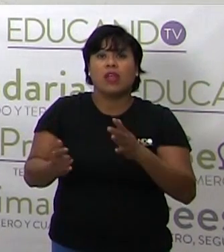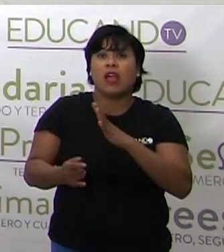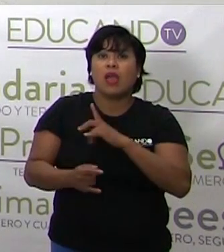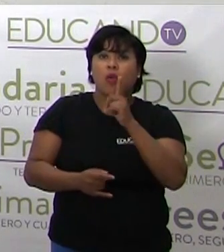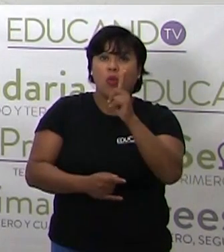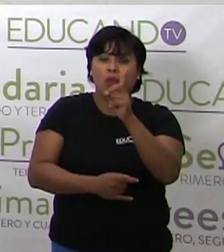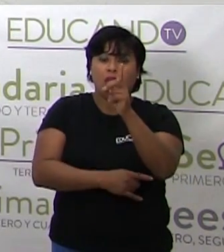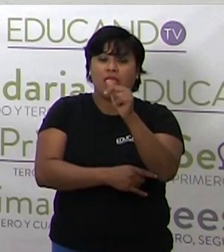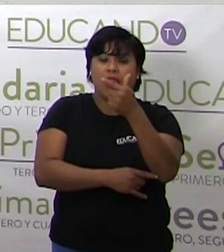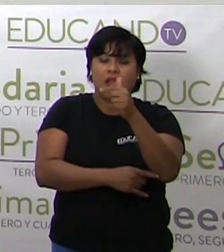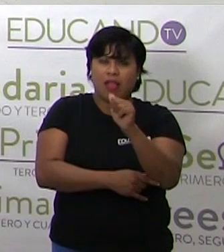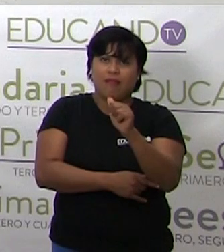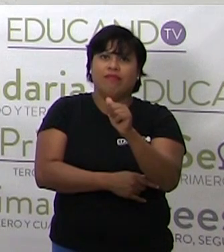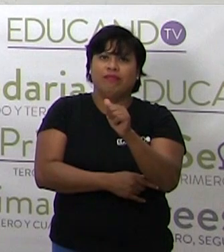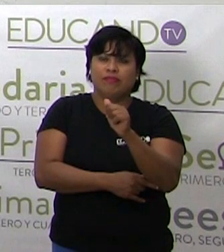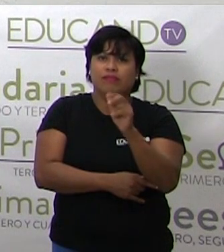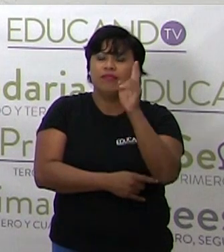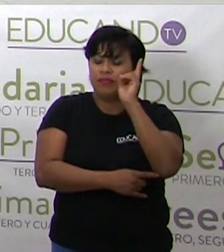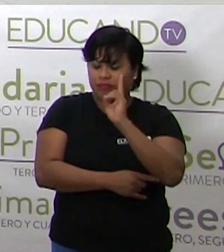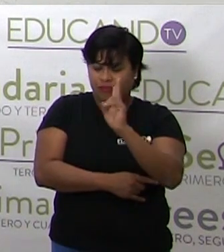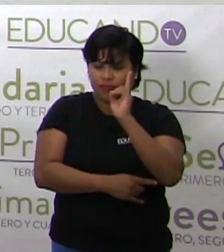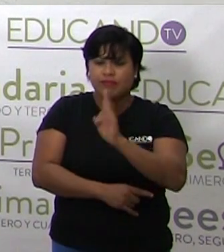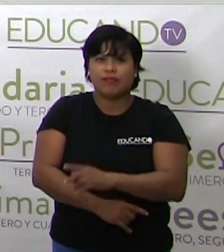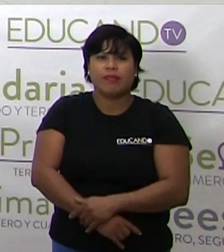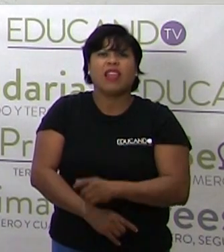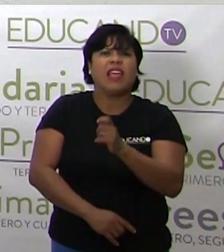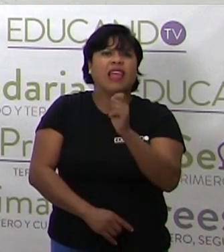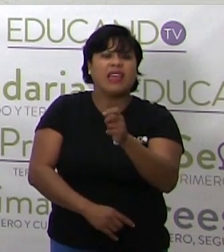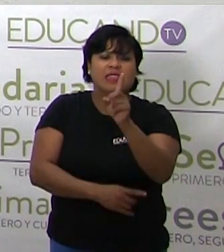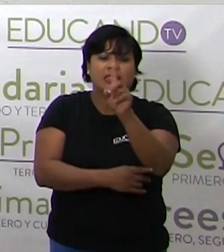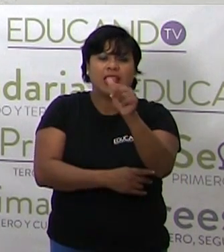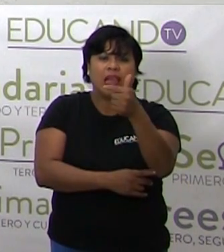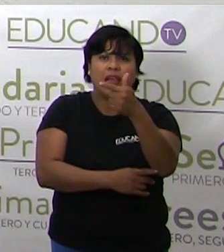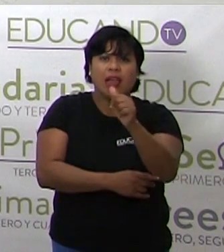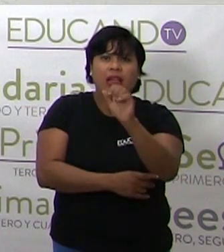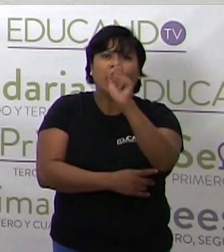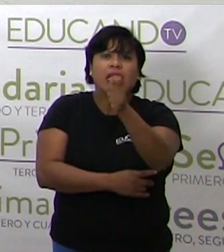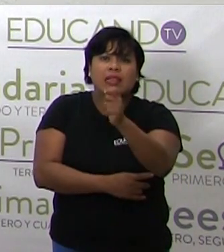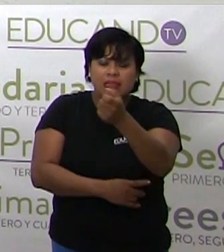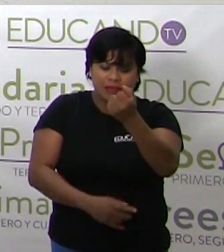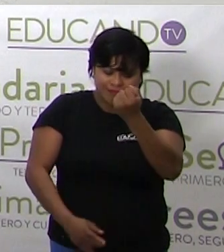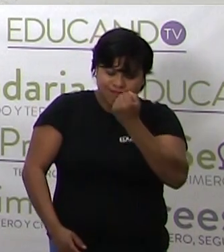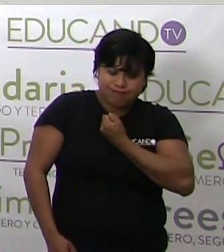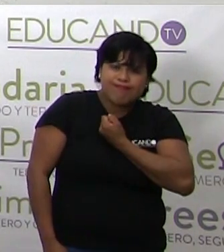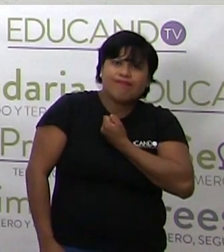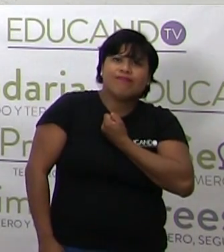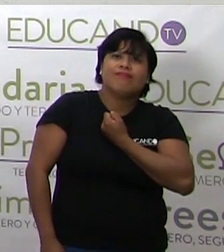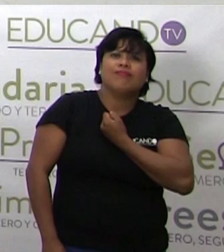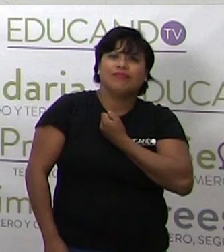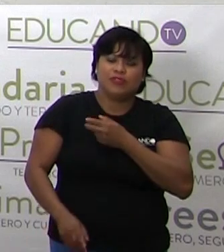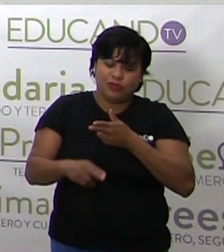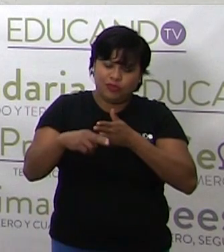daga, ¿verdad? Vamos a escribir entonces. La daga